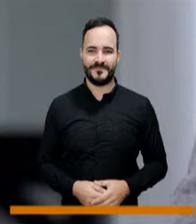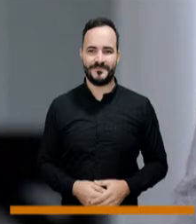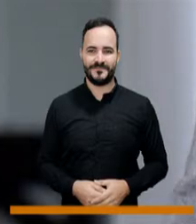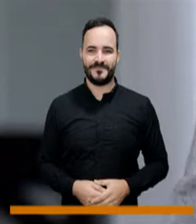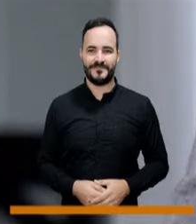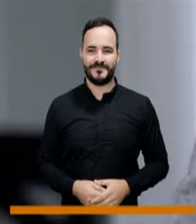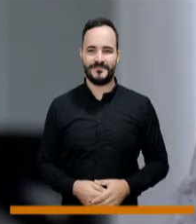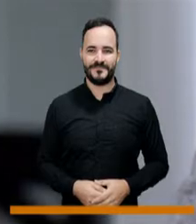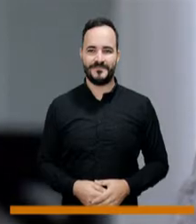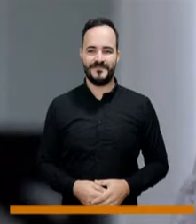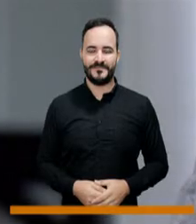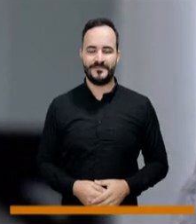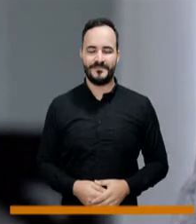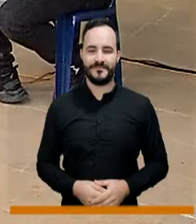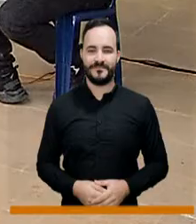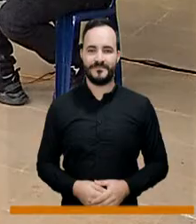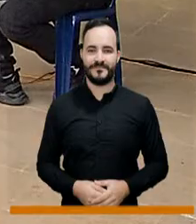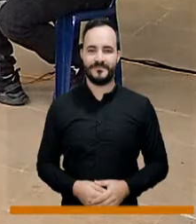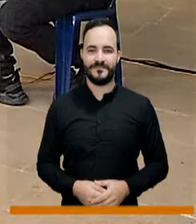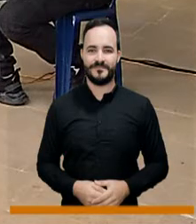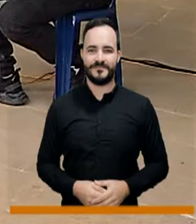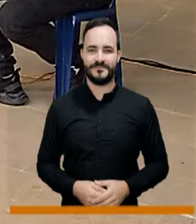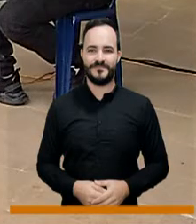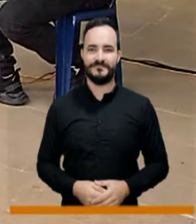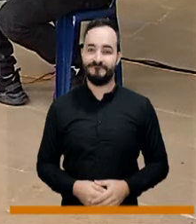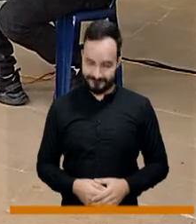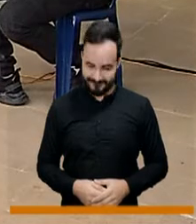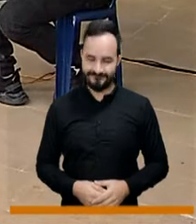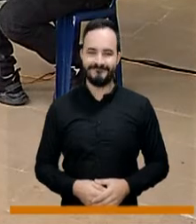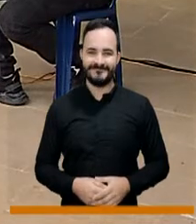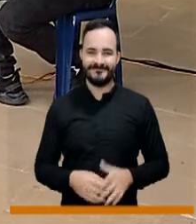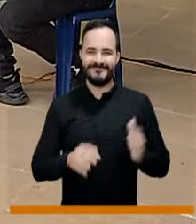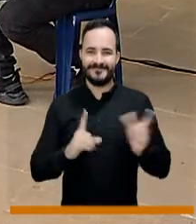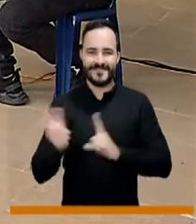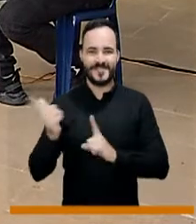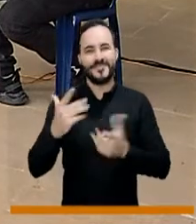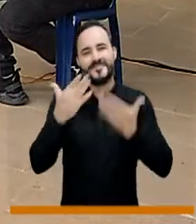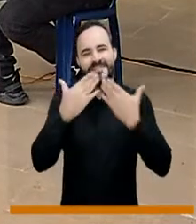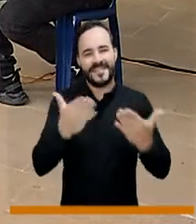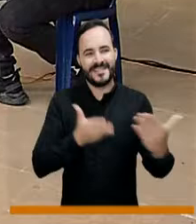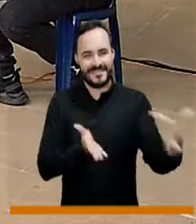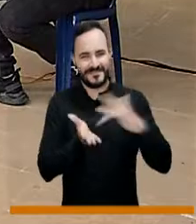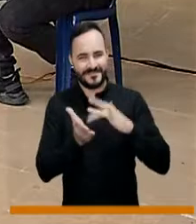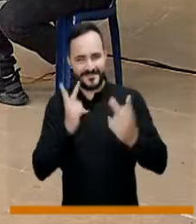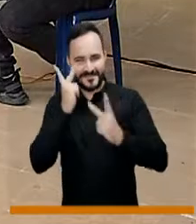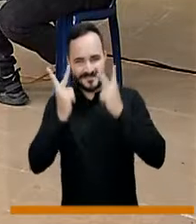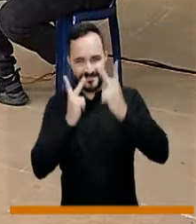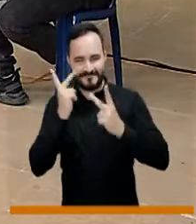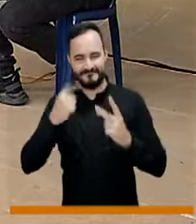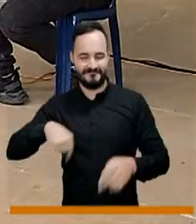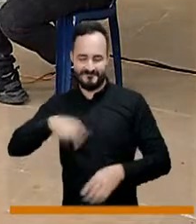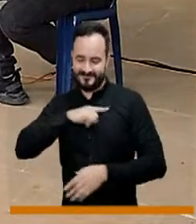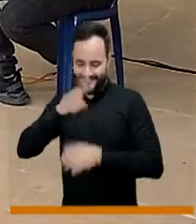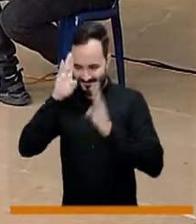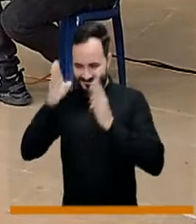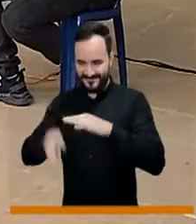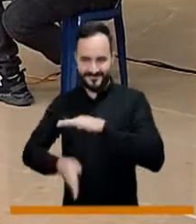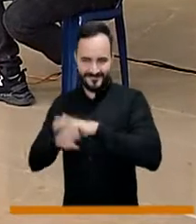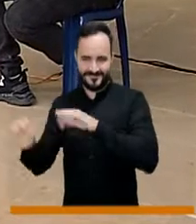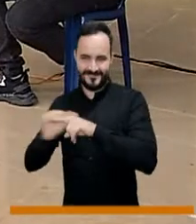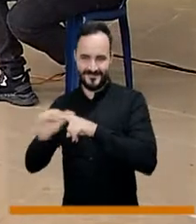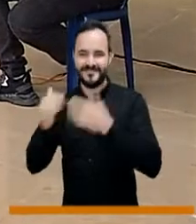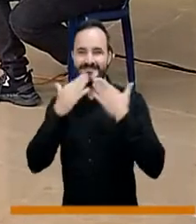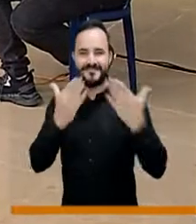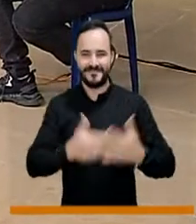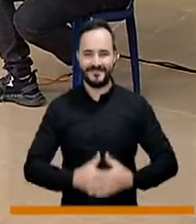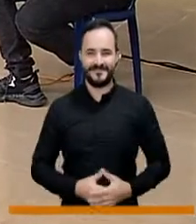compartirnos otra de sus pasiones. Listo. Listo, mil gracias a ustedes por visitarnos. Entonces vamos